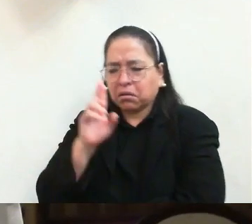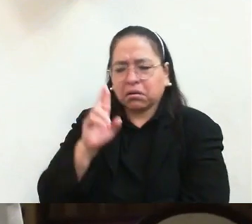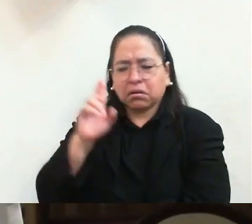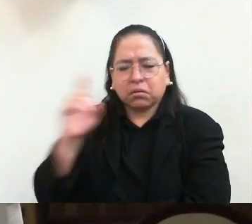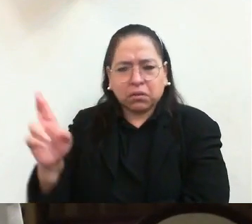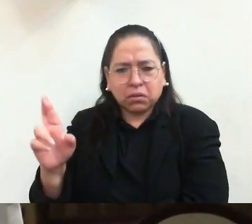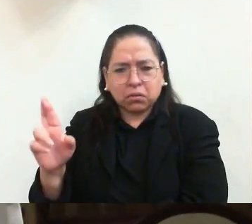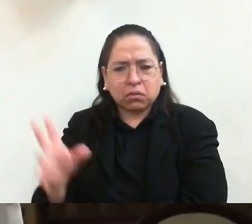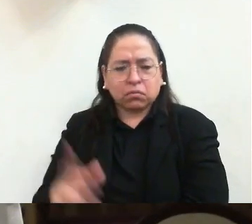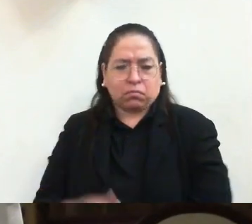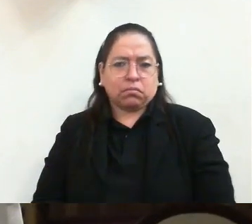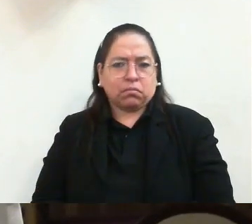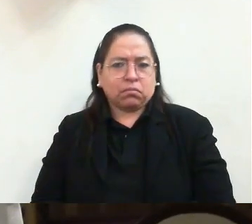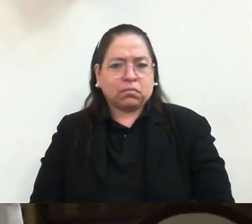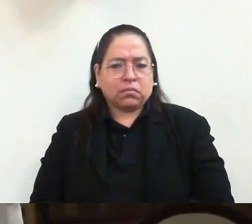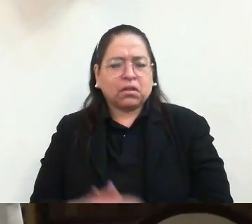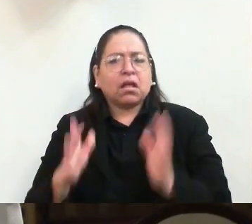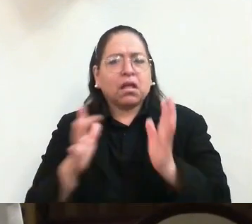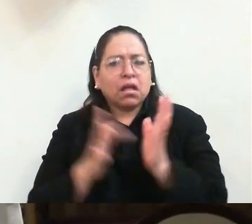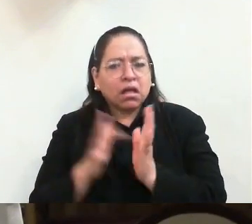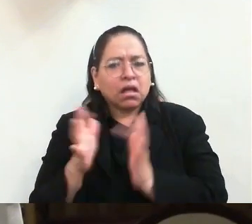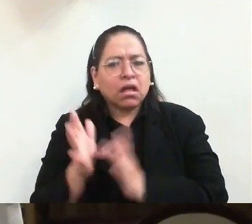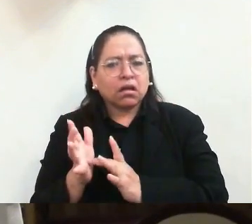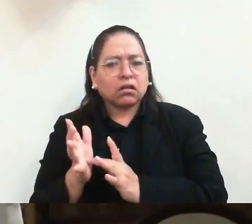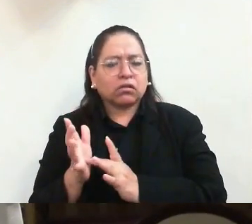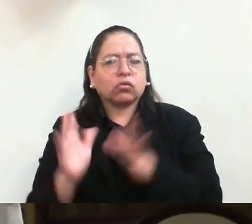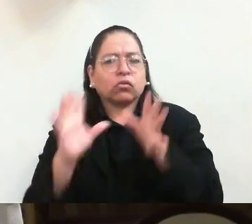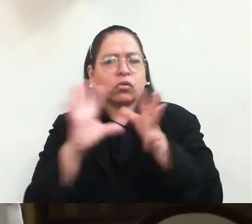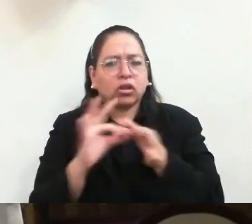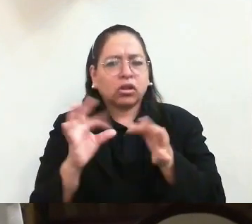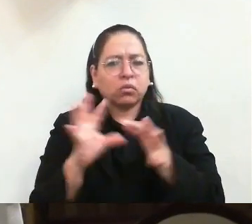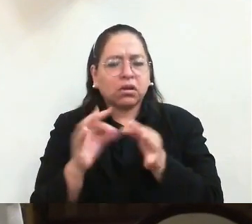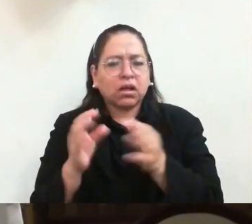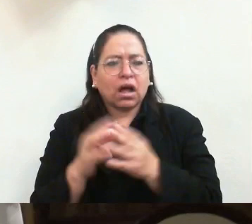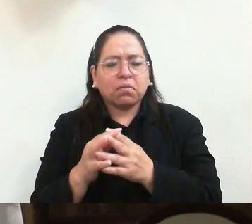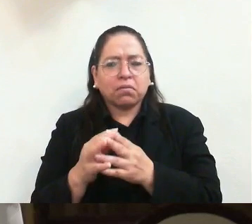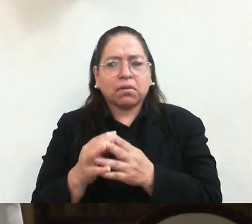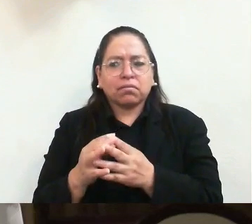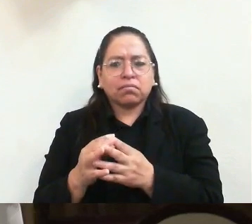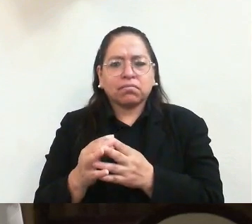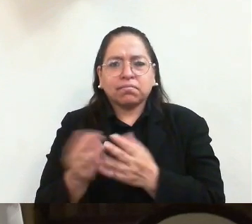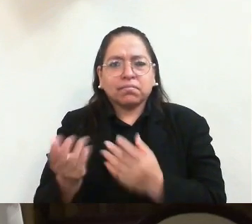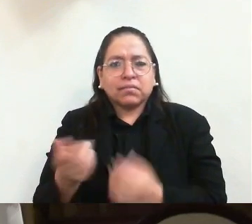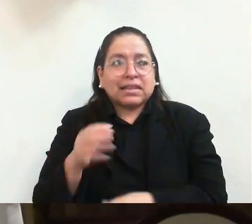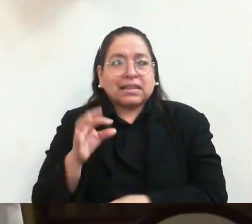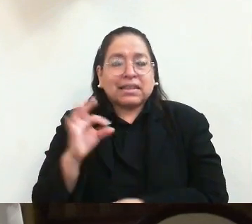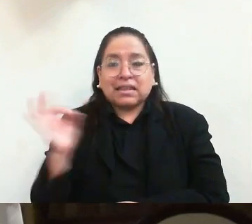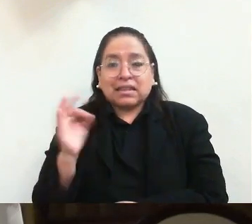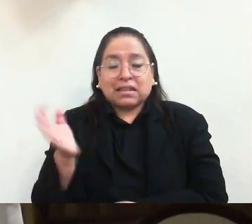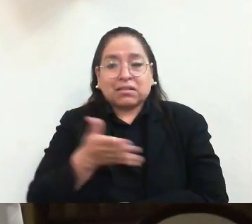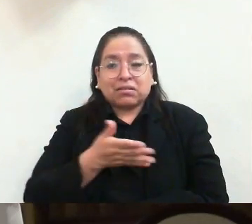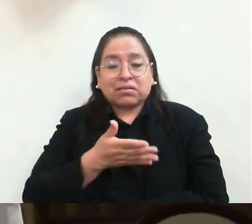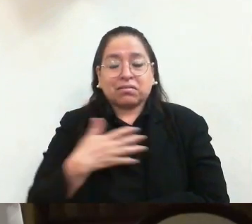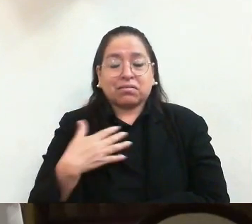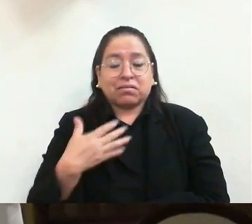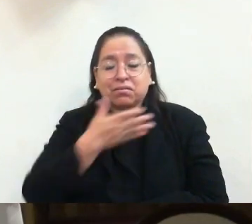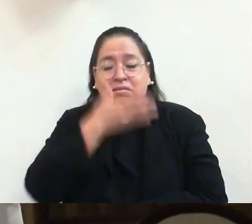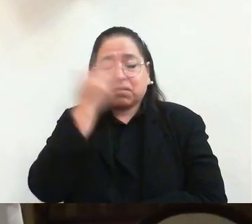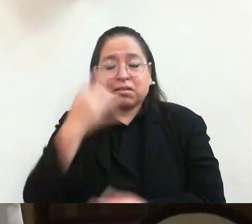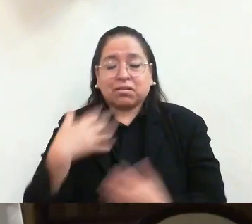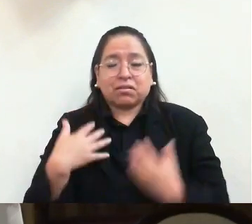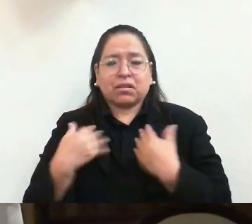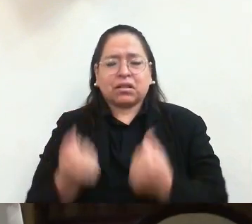y duras incluso para nosotros hoy les dijo a los que le